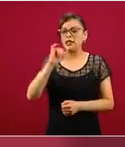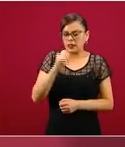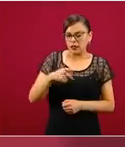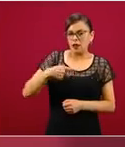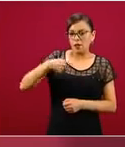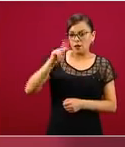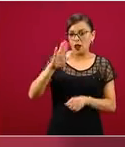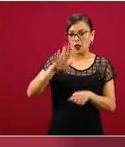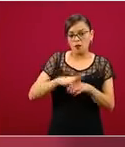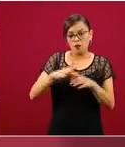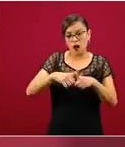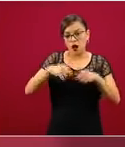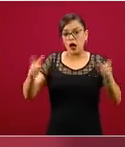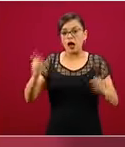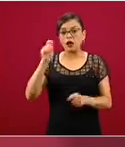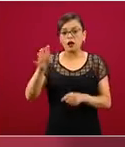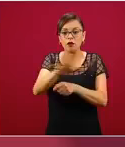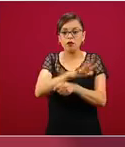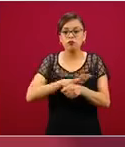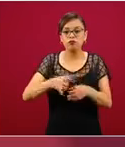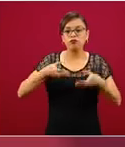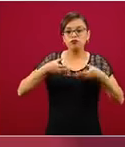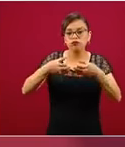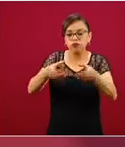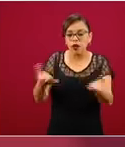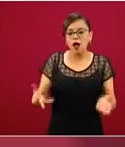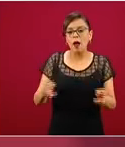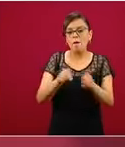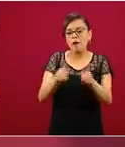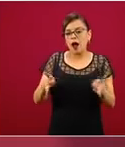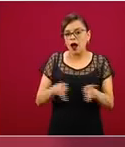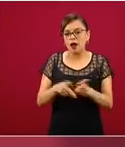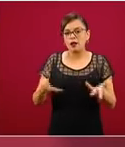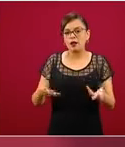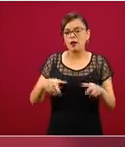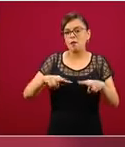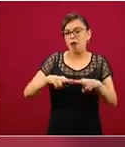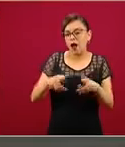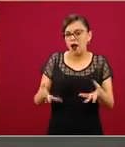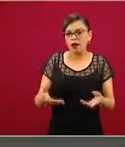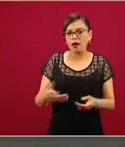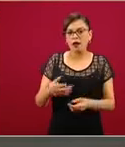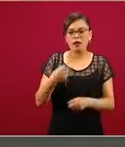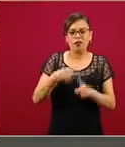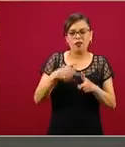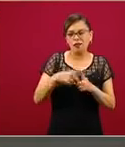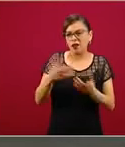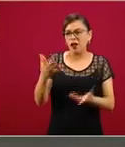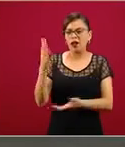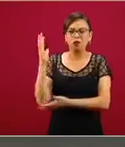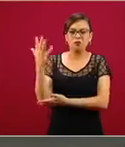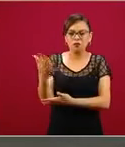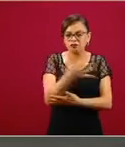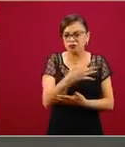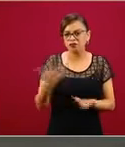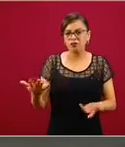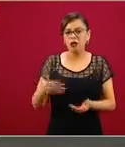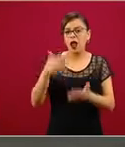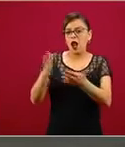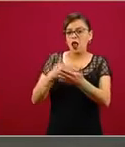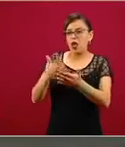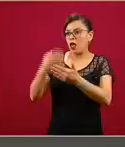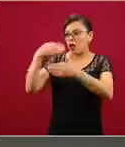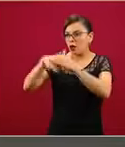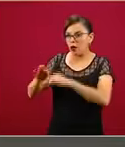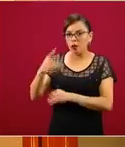del espacio público, parques, jardines, playas, iglesias, librerías, etcétera. Entonces, si alguien no tiene